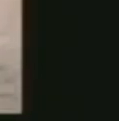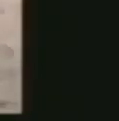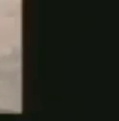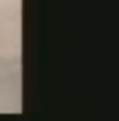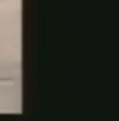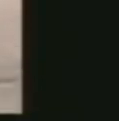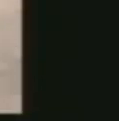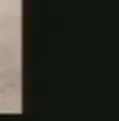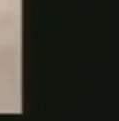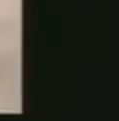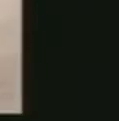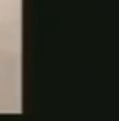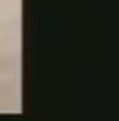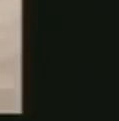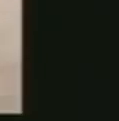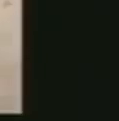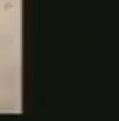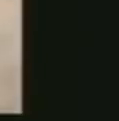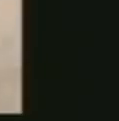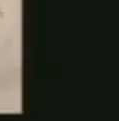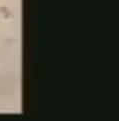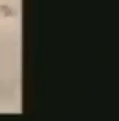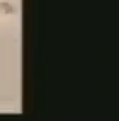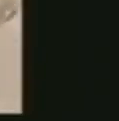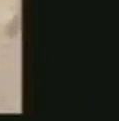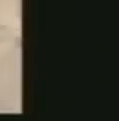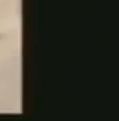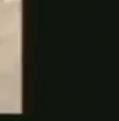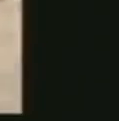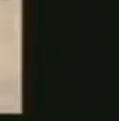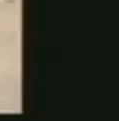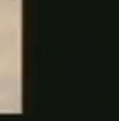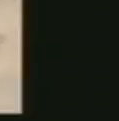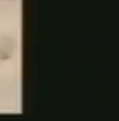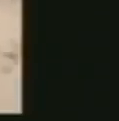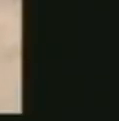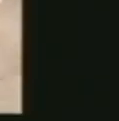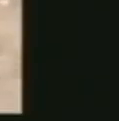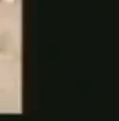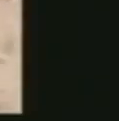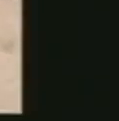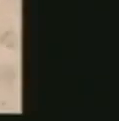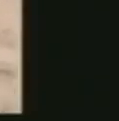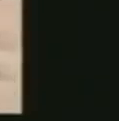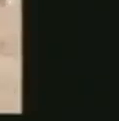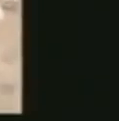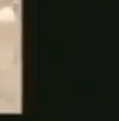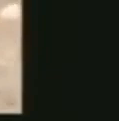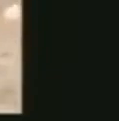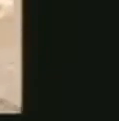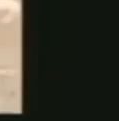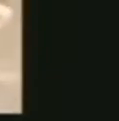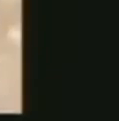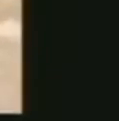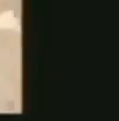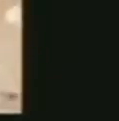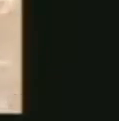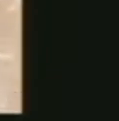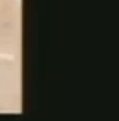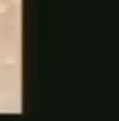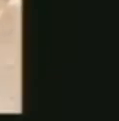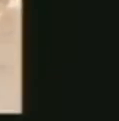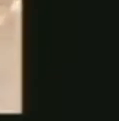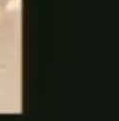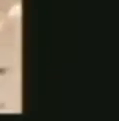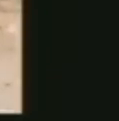irregular, así lo he llamado, para trasladar con nacionales, violar las medidas